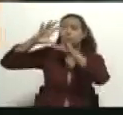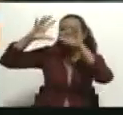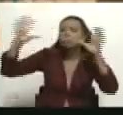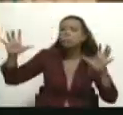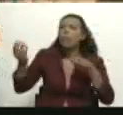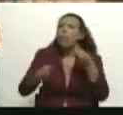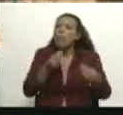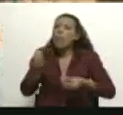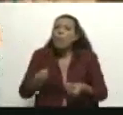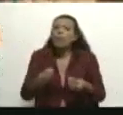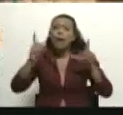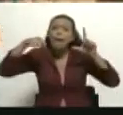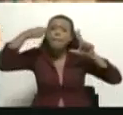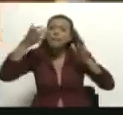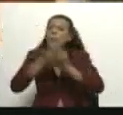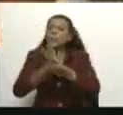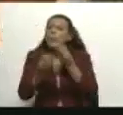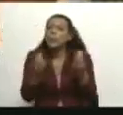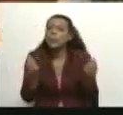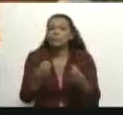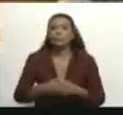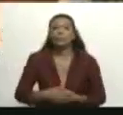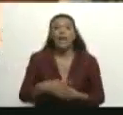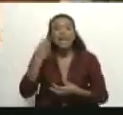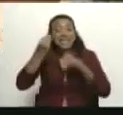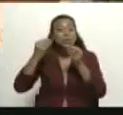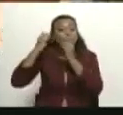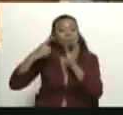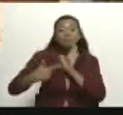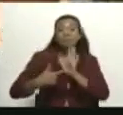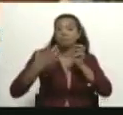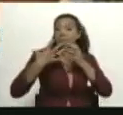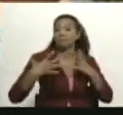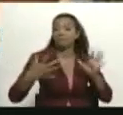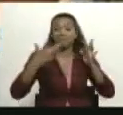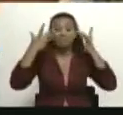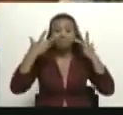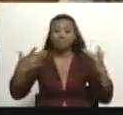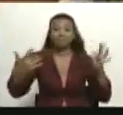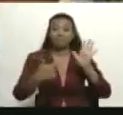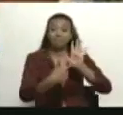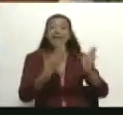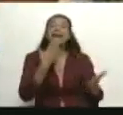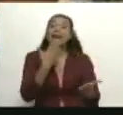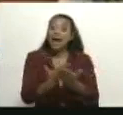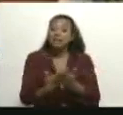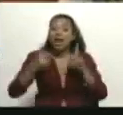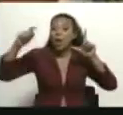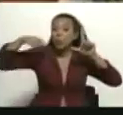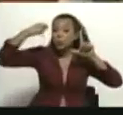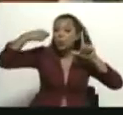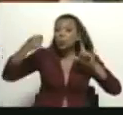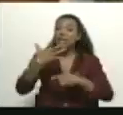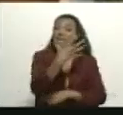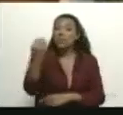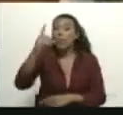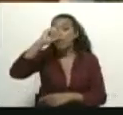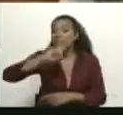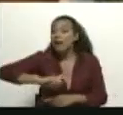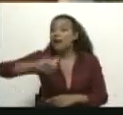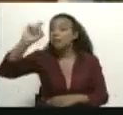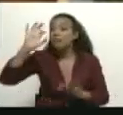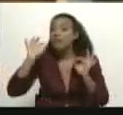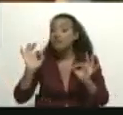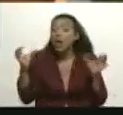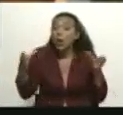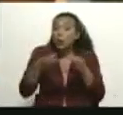material audiovisual. Quise resaltar y agradecer con este documental 50 años de trayectoria musical que tiene